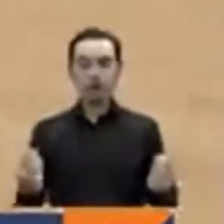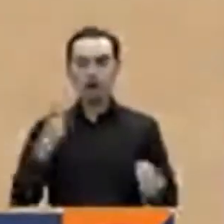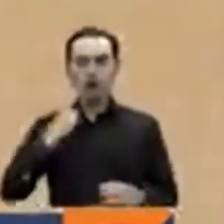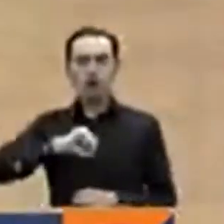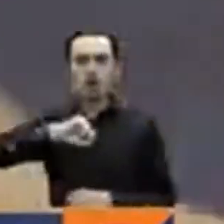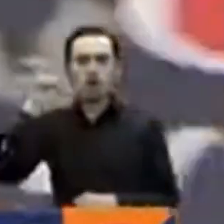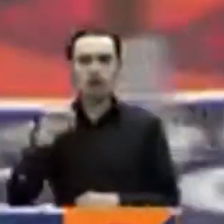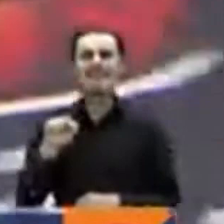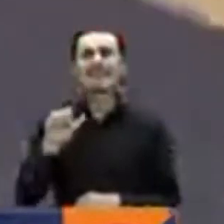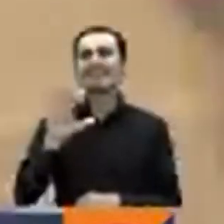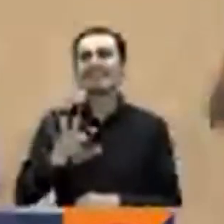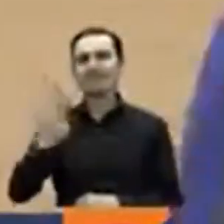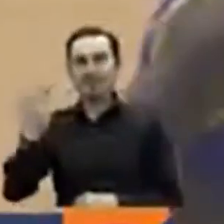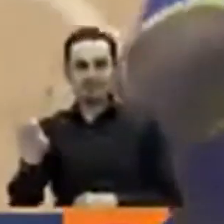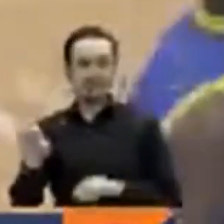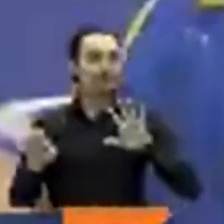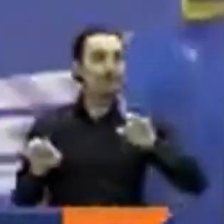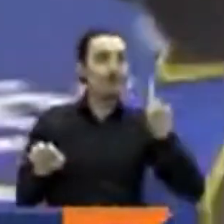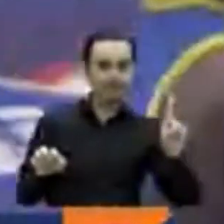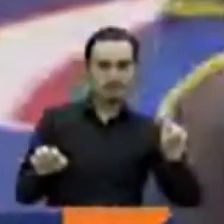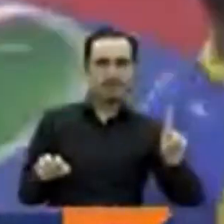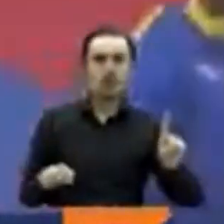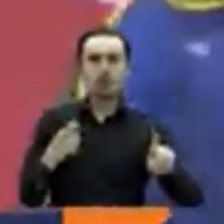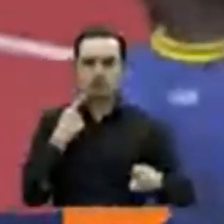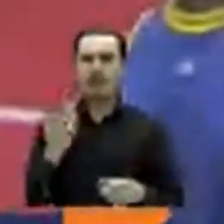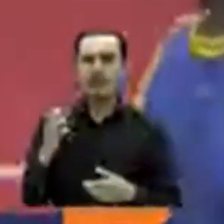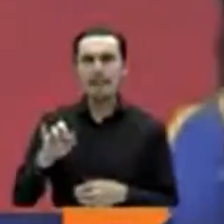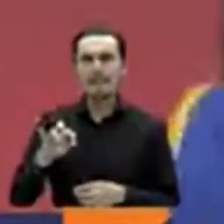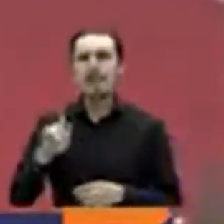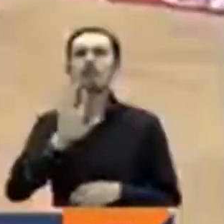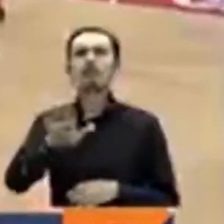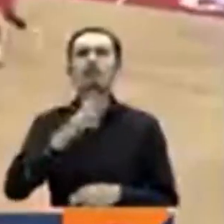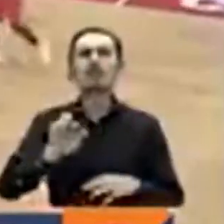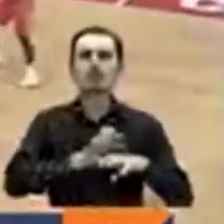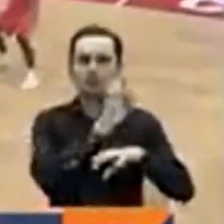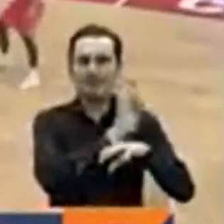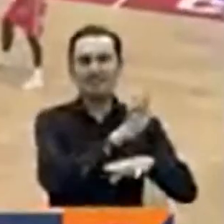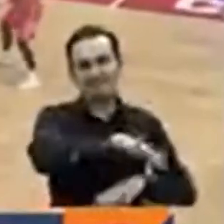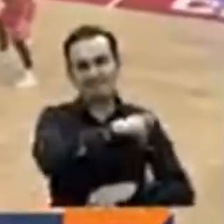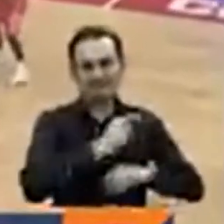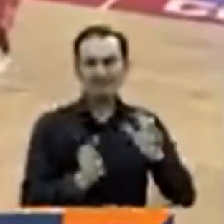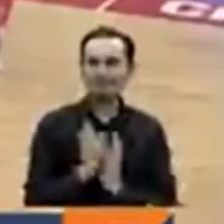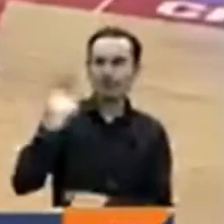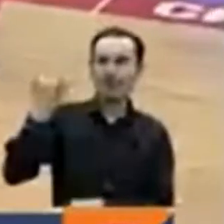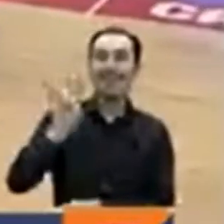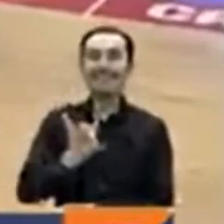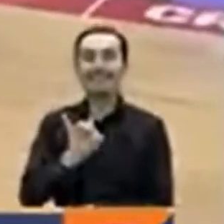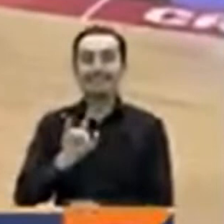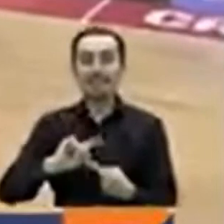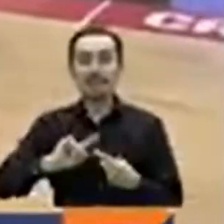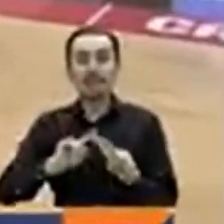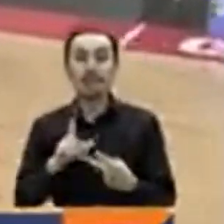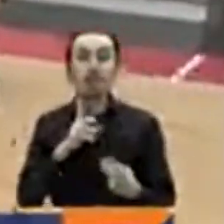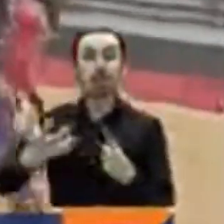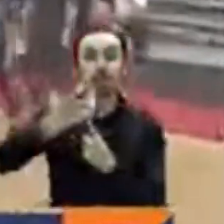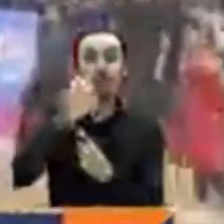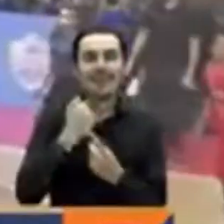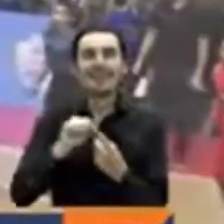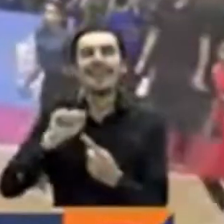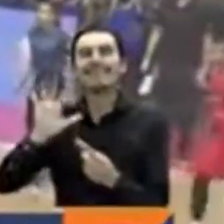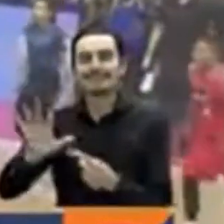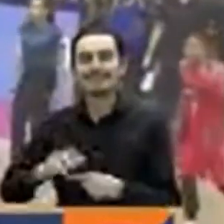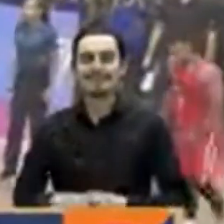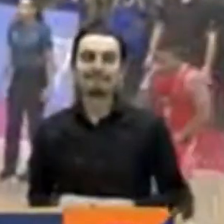por 59-51 con el pívot dominicano Jeremy Rodríguez, que anotó 15 puntos y 5 rebotes como gran